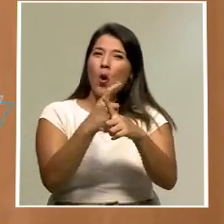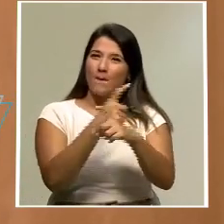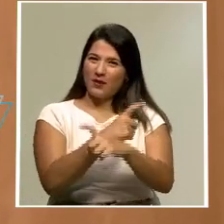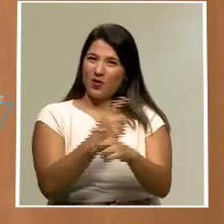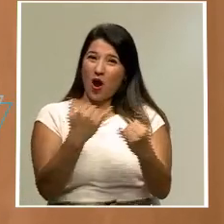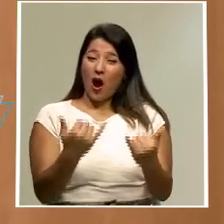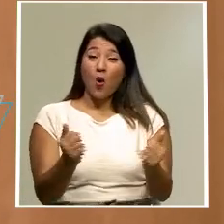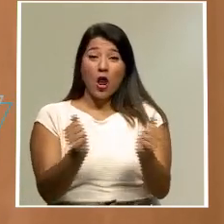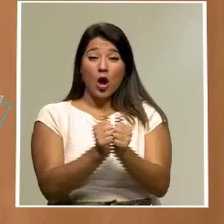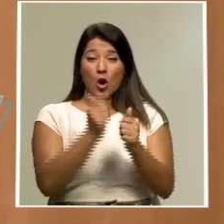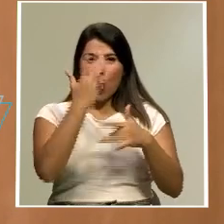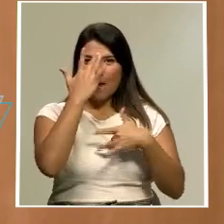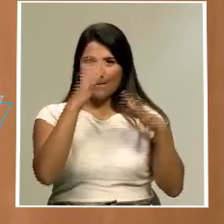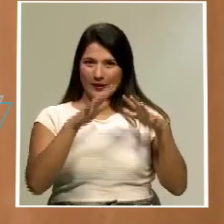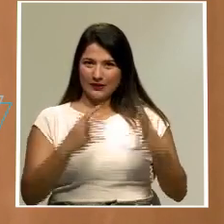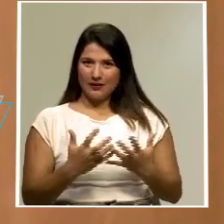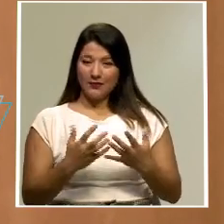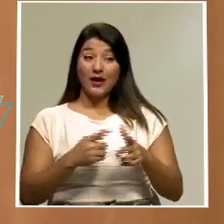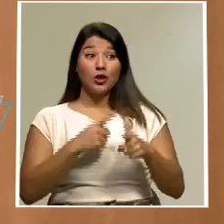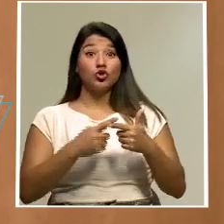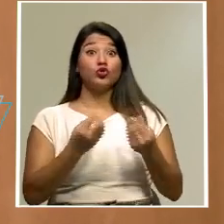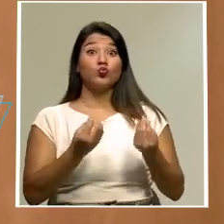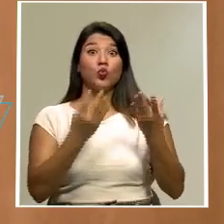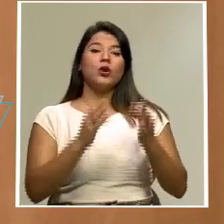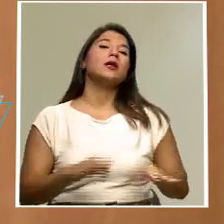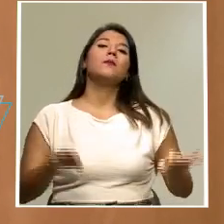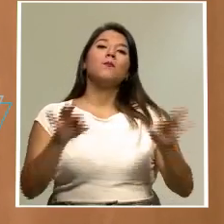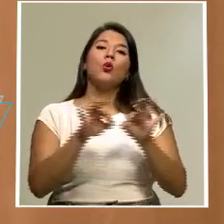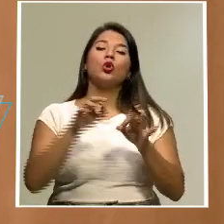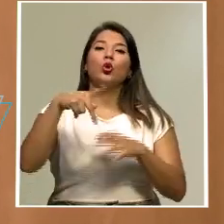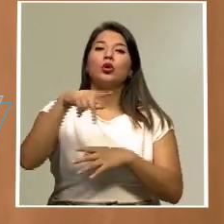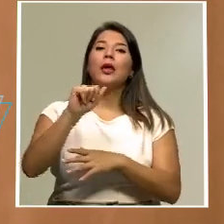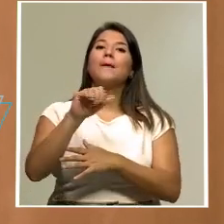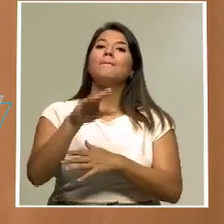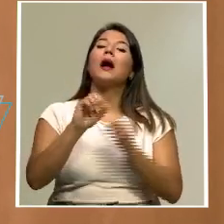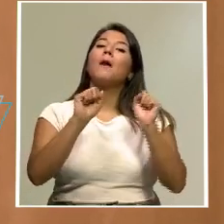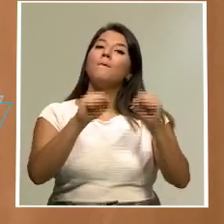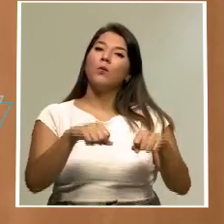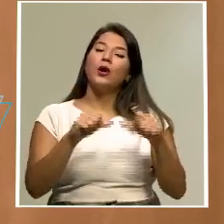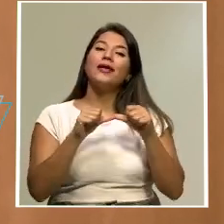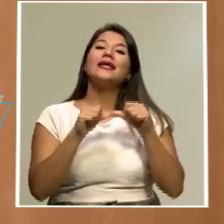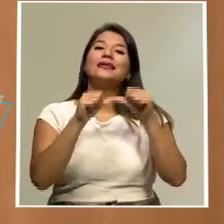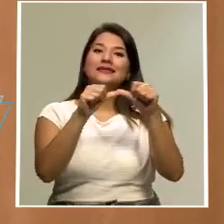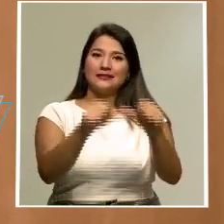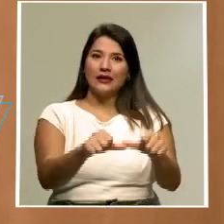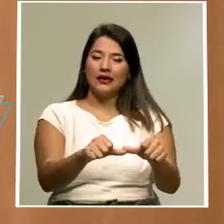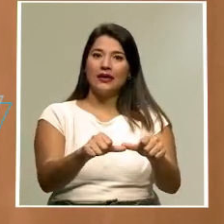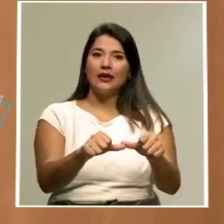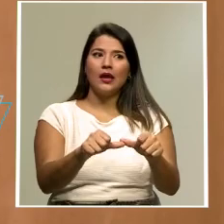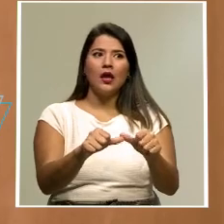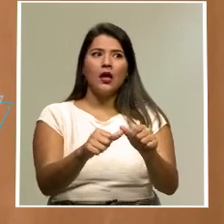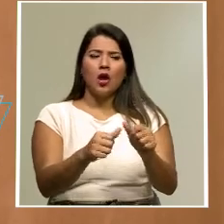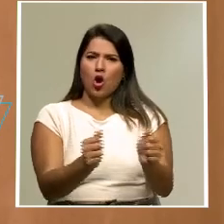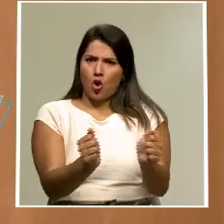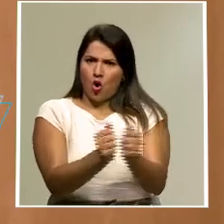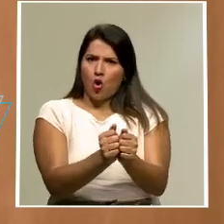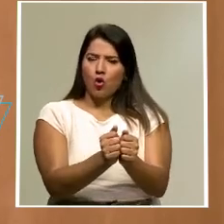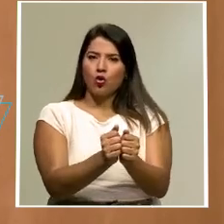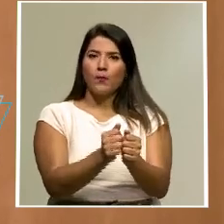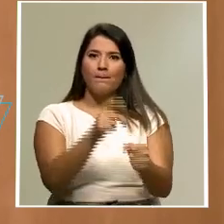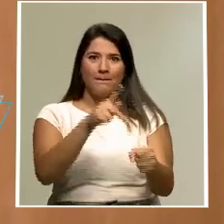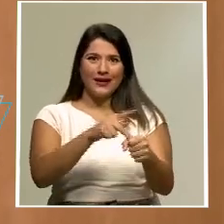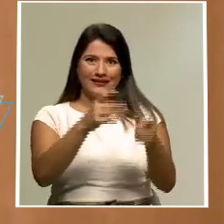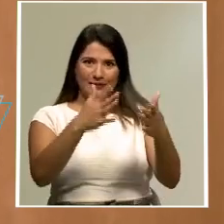es importante que el Partido Acción Ciudadana pueda continuar en su oferta hacia el electorado claramente desde una visión